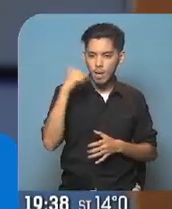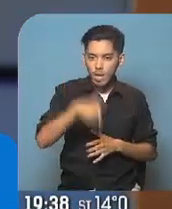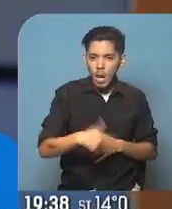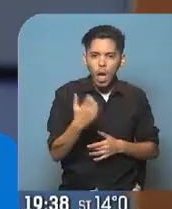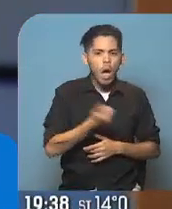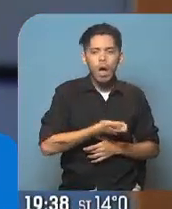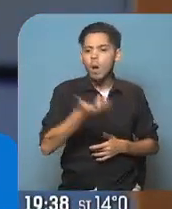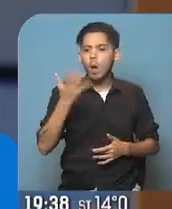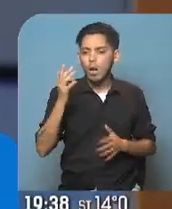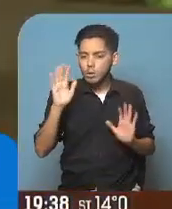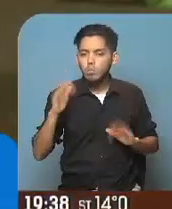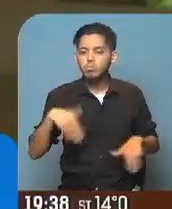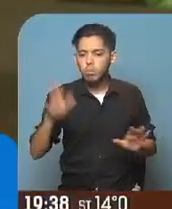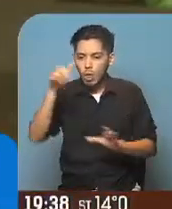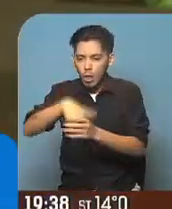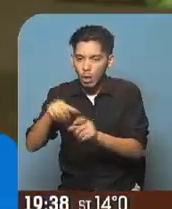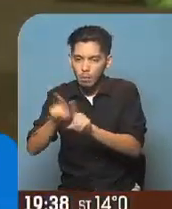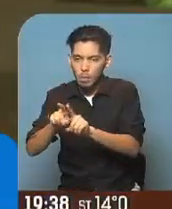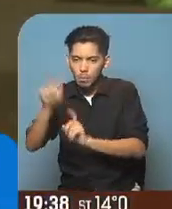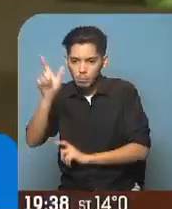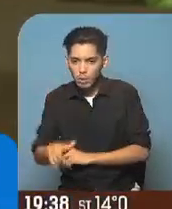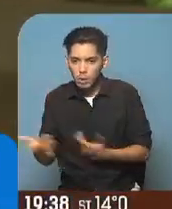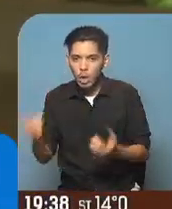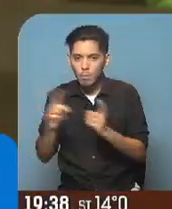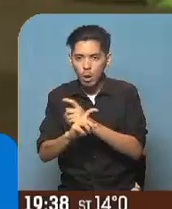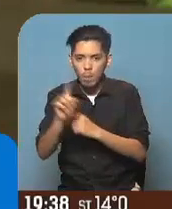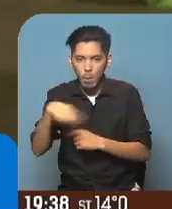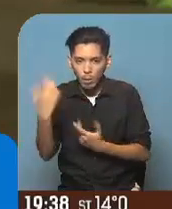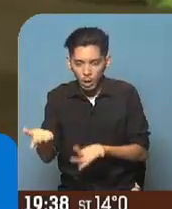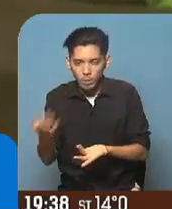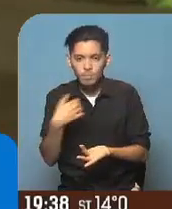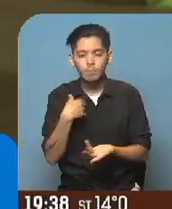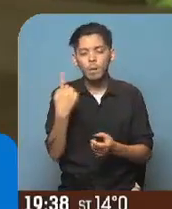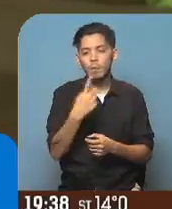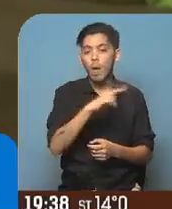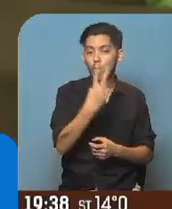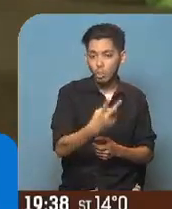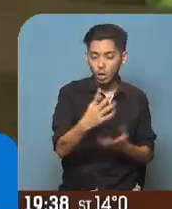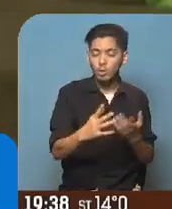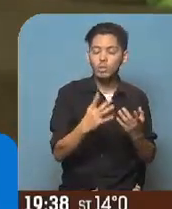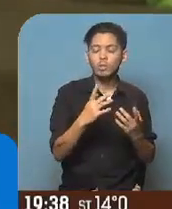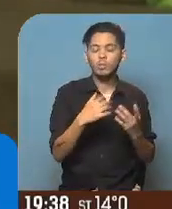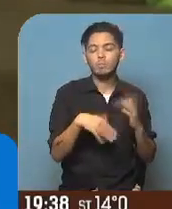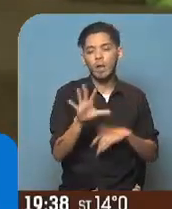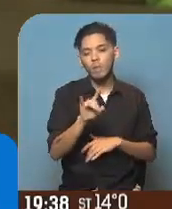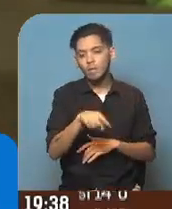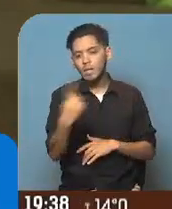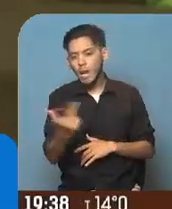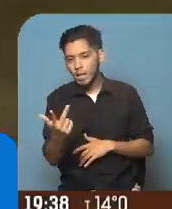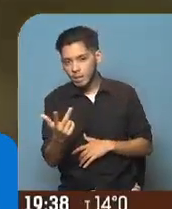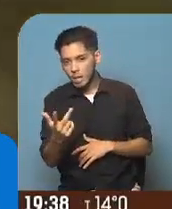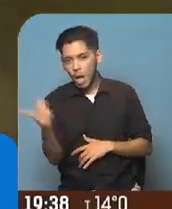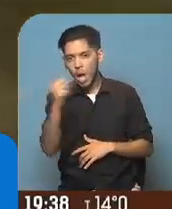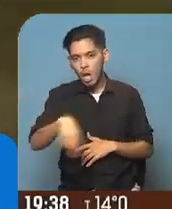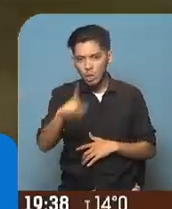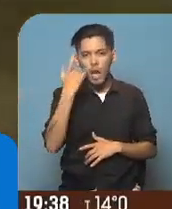influye eso yo creo que las primeras dos opciones son mucho más difíciles que la tercera ellos están acostumbrados